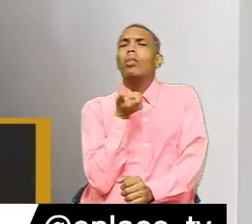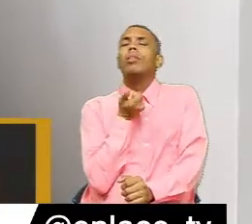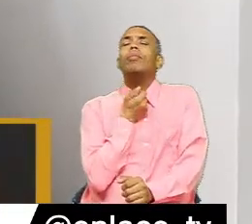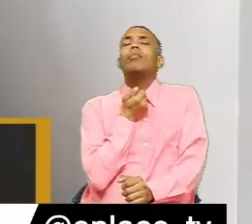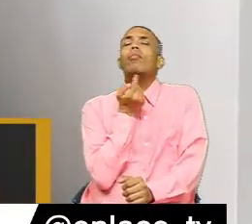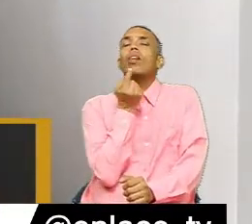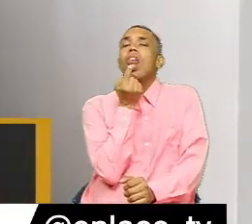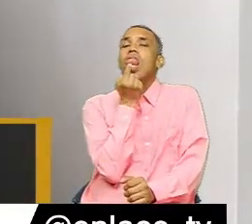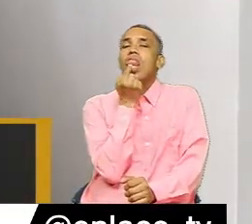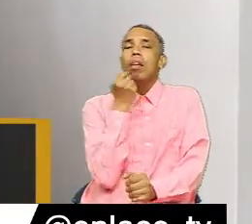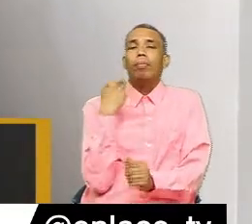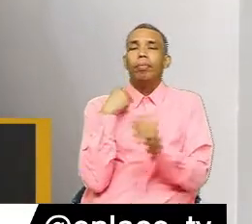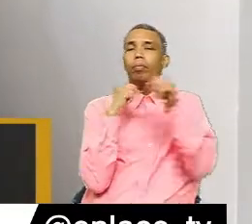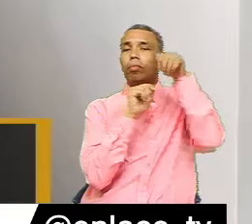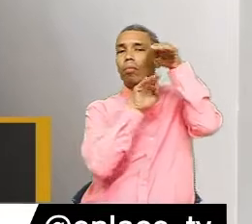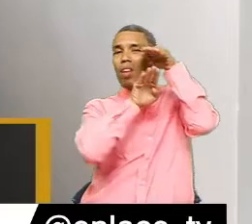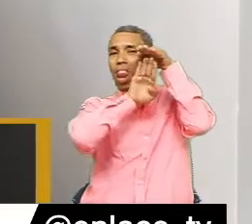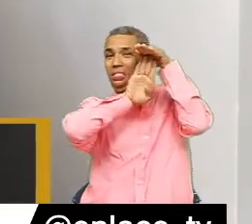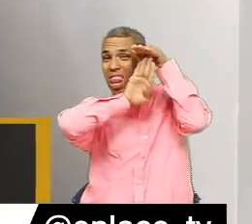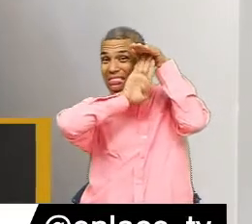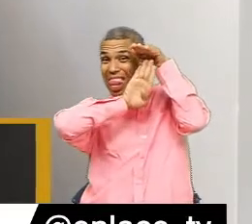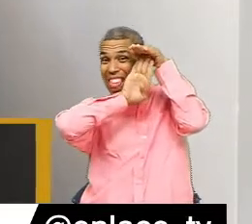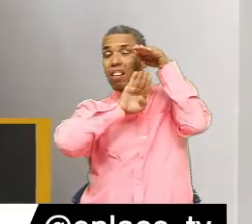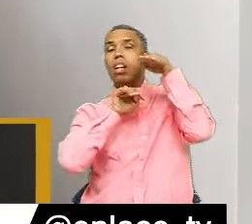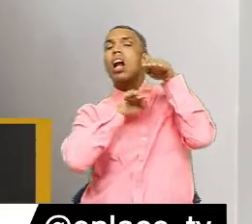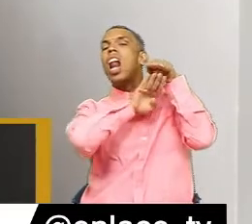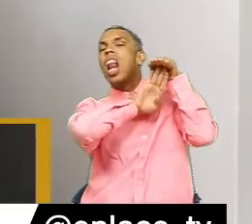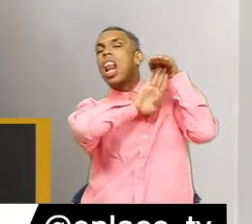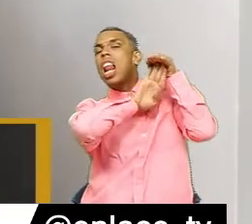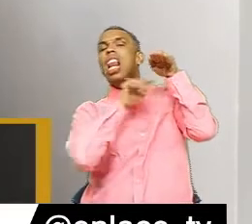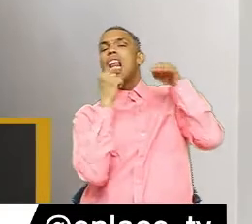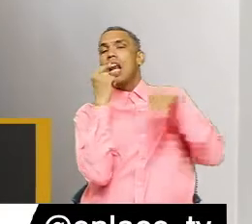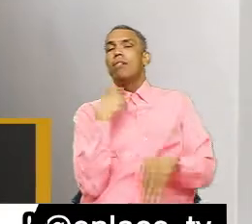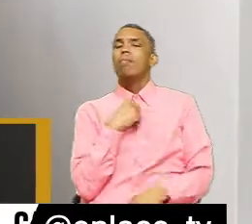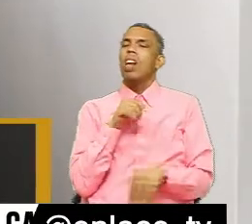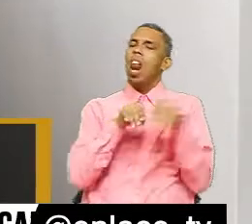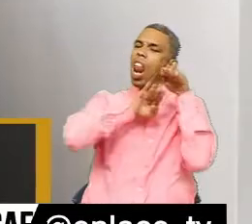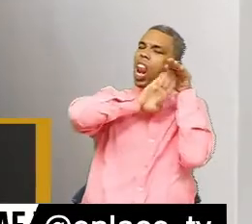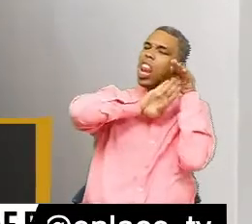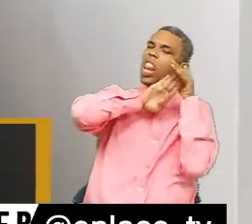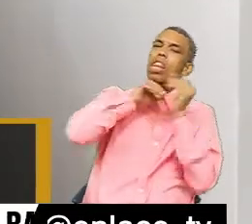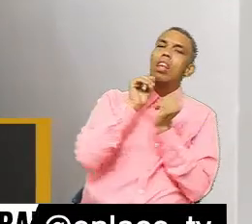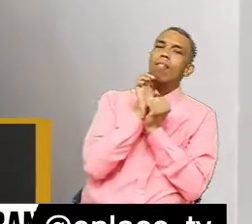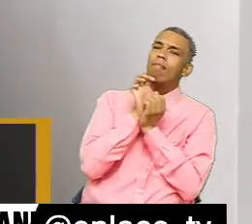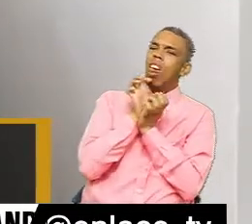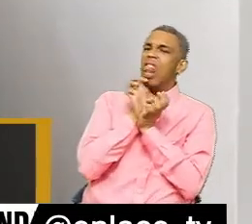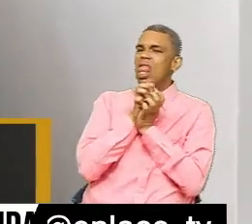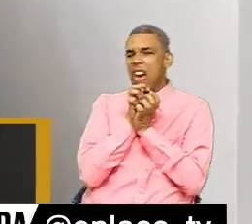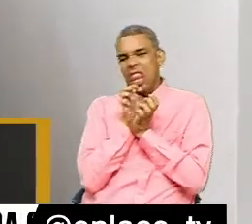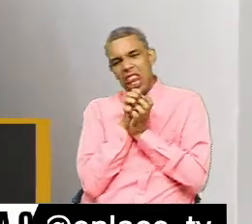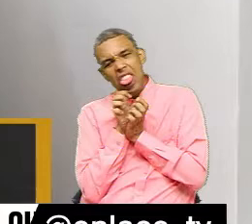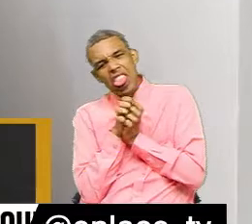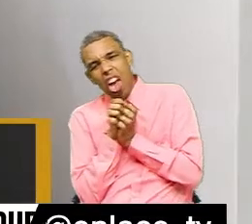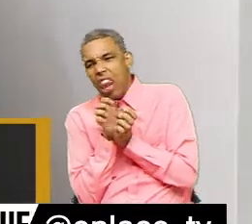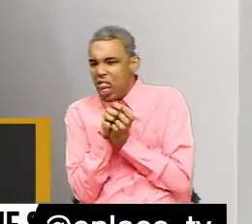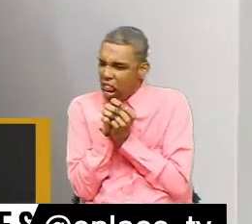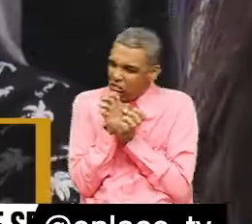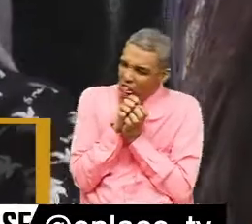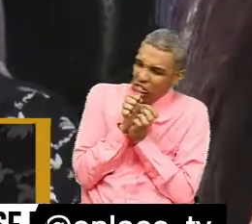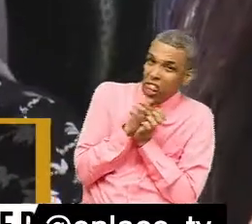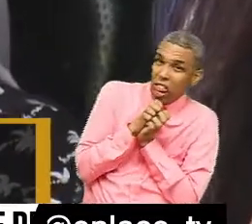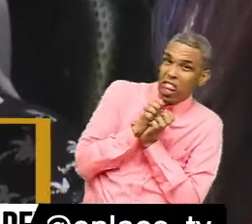aproximadamente 10 días para acá. Empezó mordiéndose su lengua. Ya hay unas